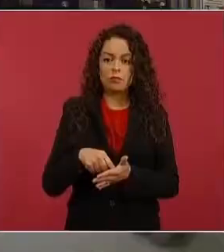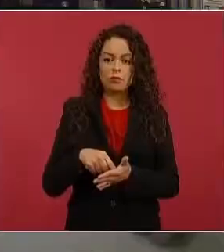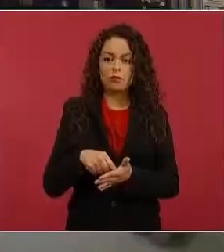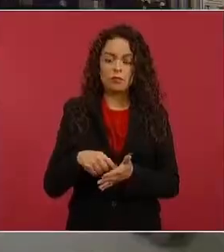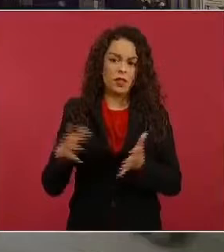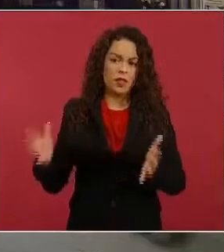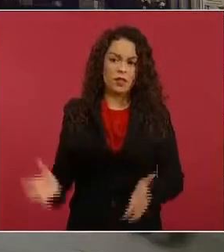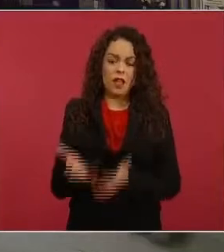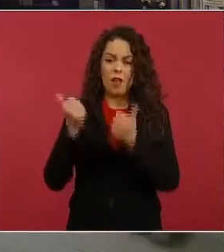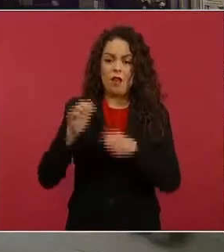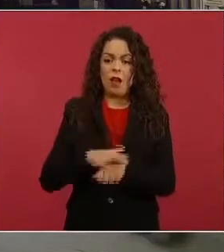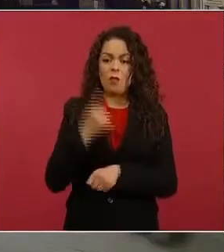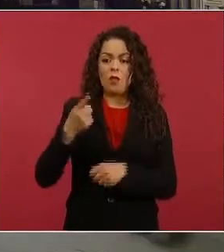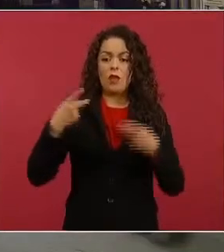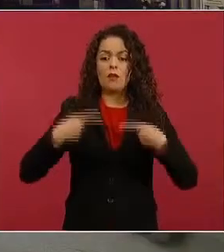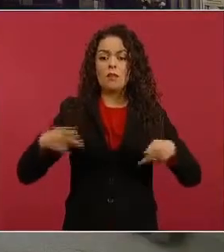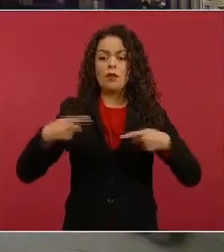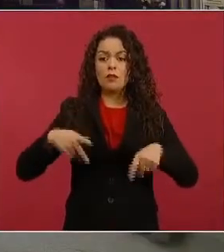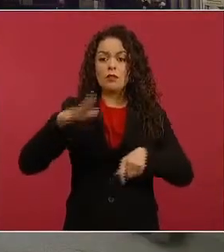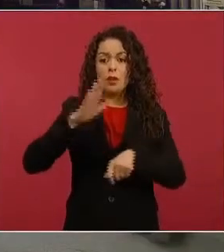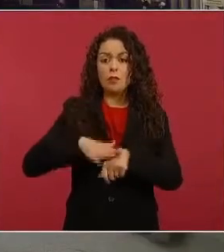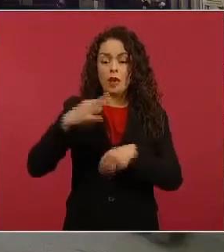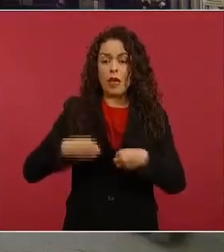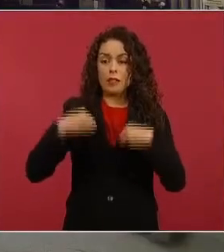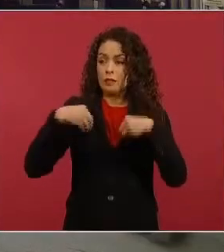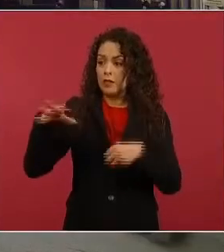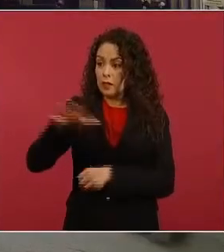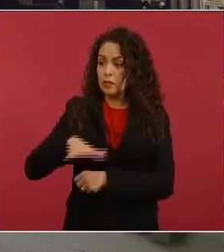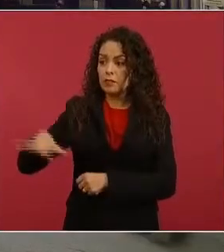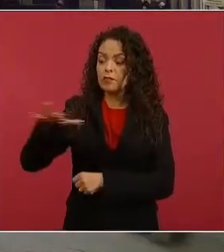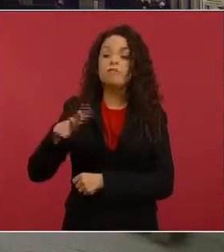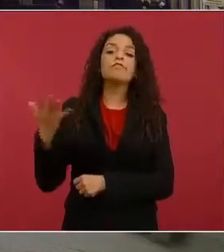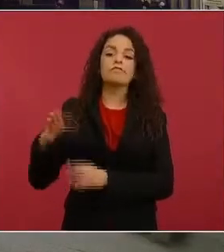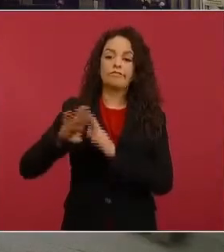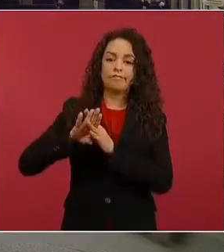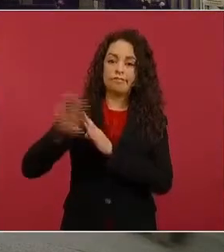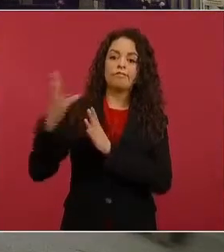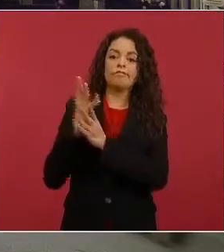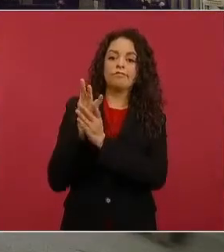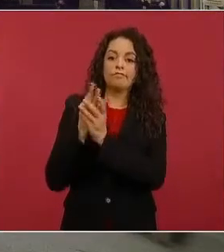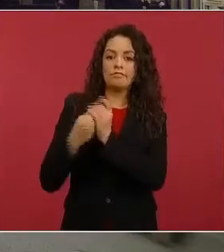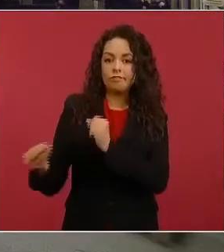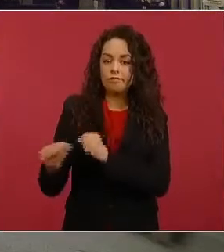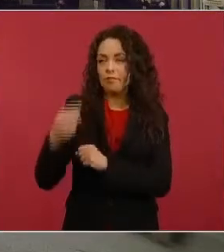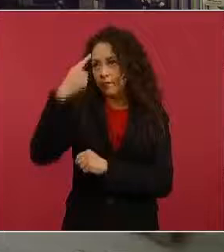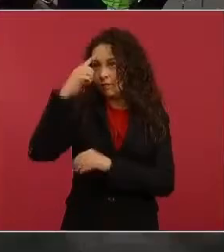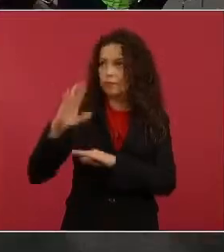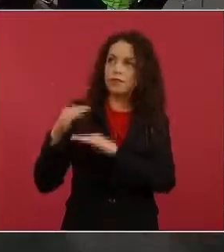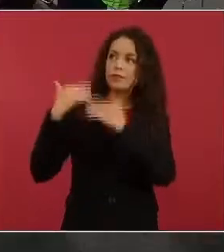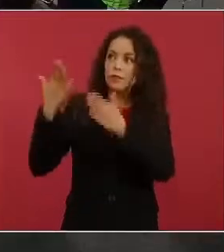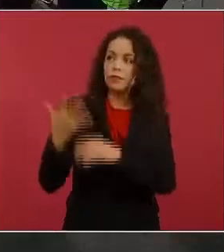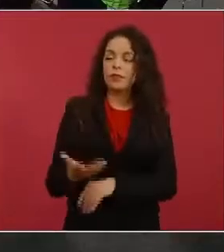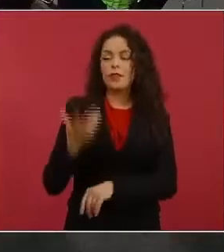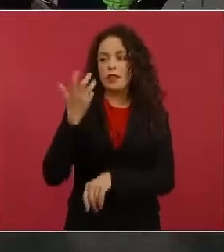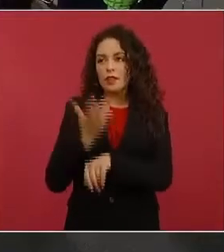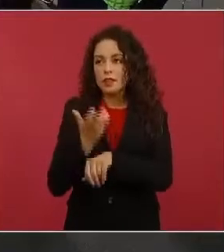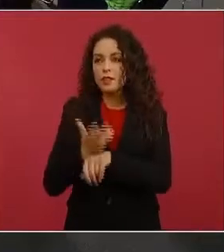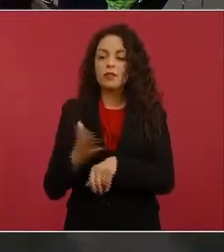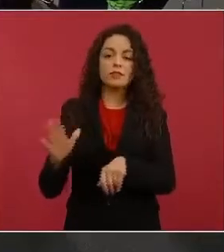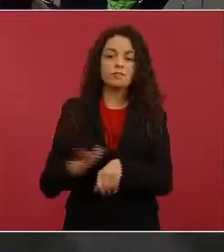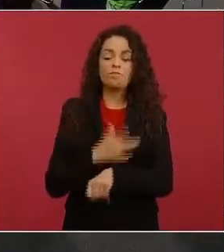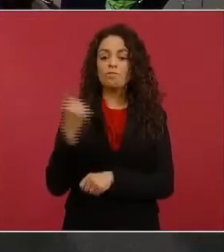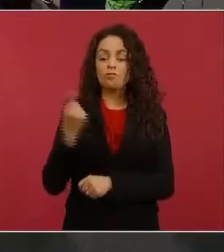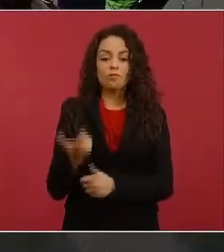mayoría de todos los habitantes de ahí son migrantes, se van a Estados Unidos o migran a otros lugares porque no hay empleo. Tan solo en Río